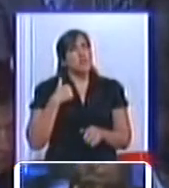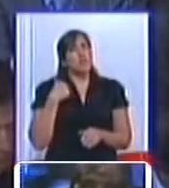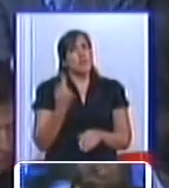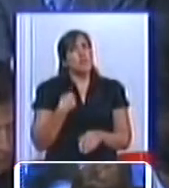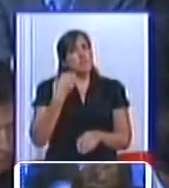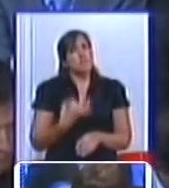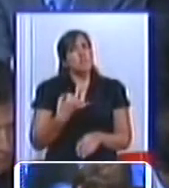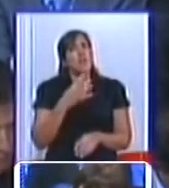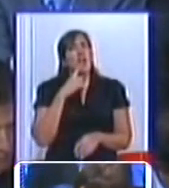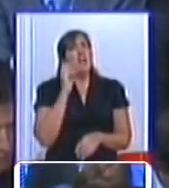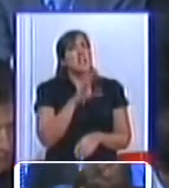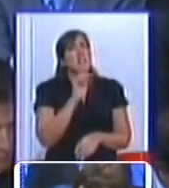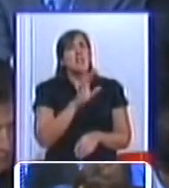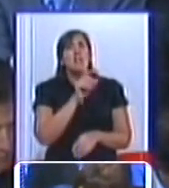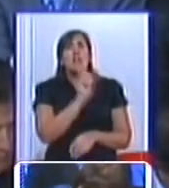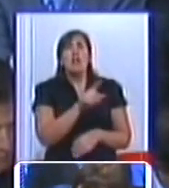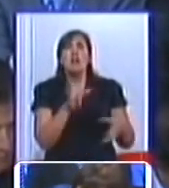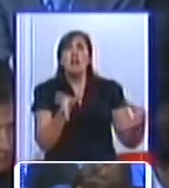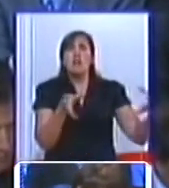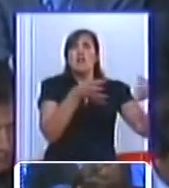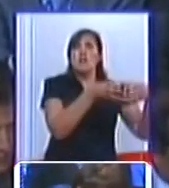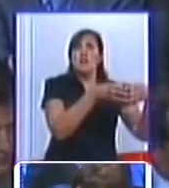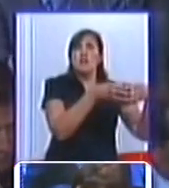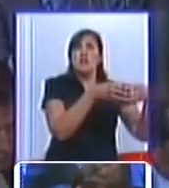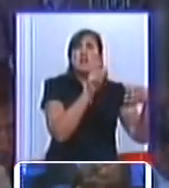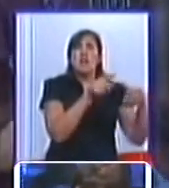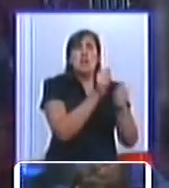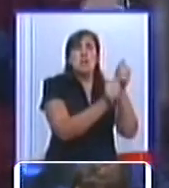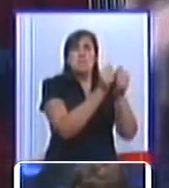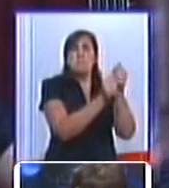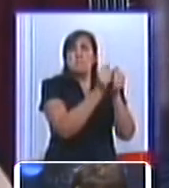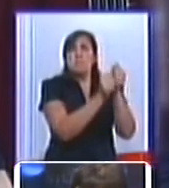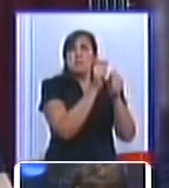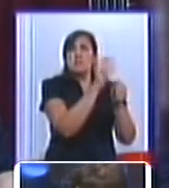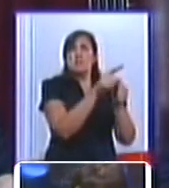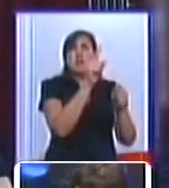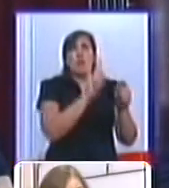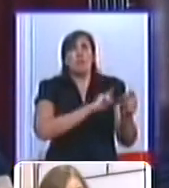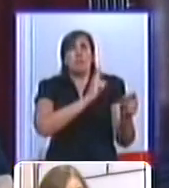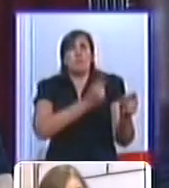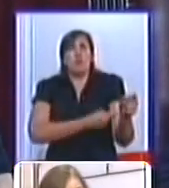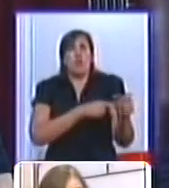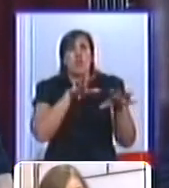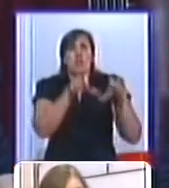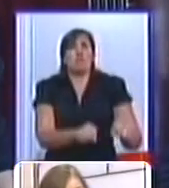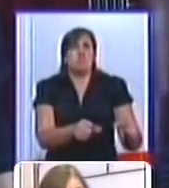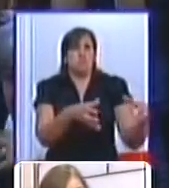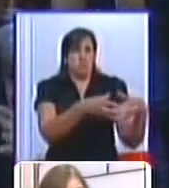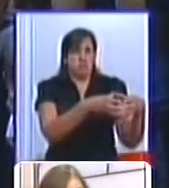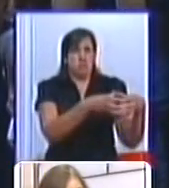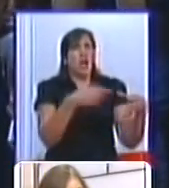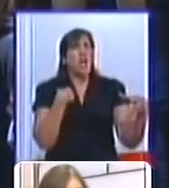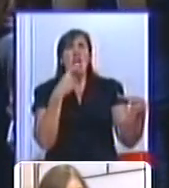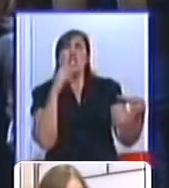criticamos prácticas monopólicas que se dan por allí en el sector empresario, producto de posiciones dominantes. Y